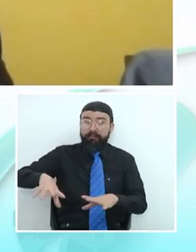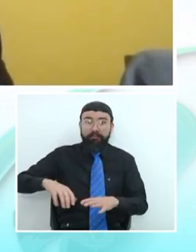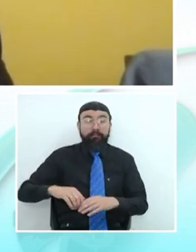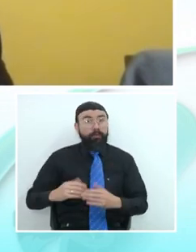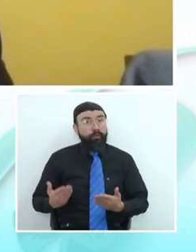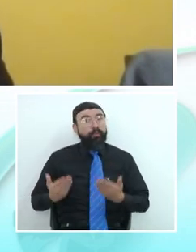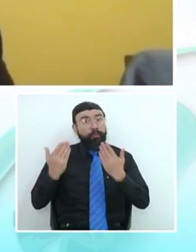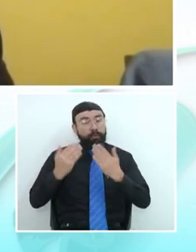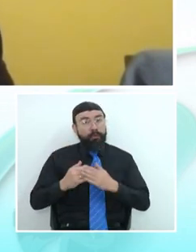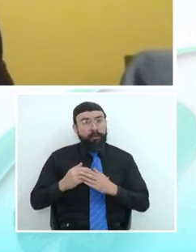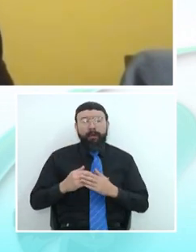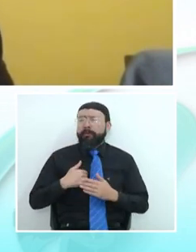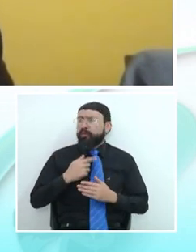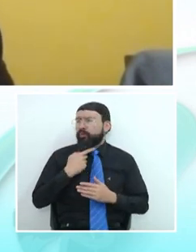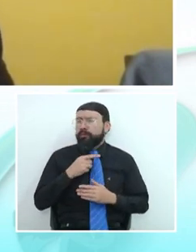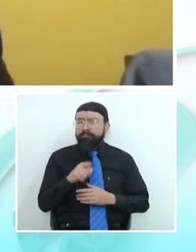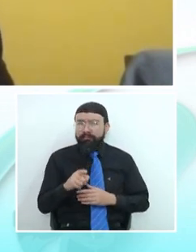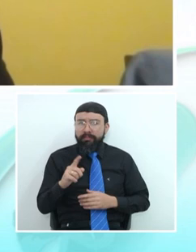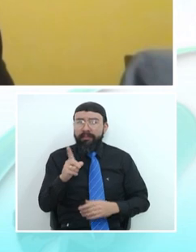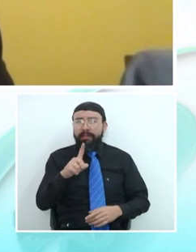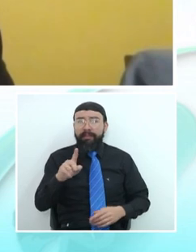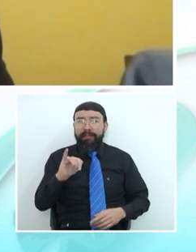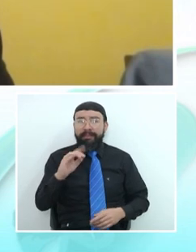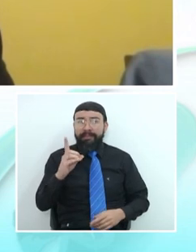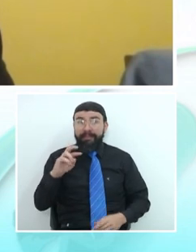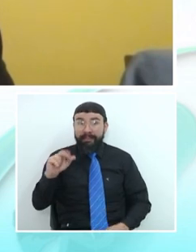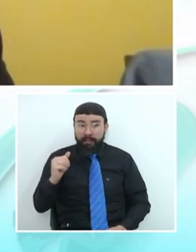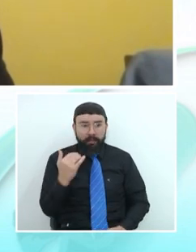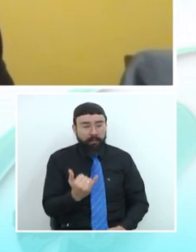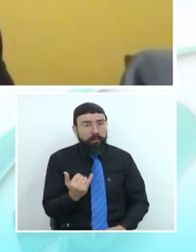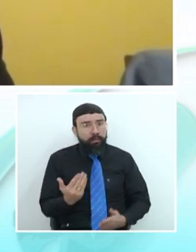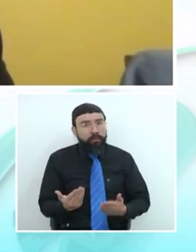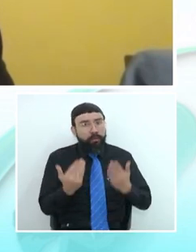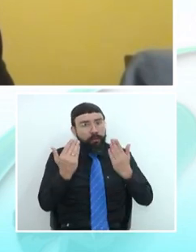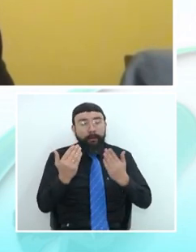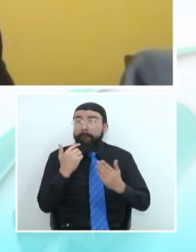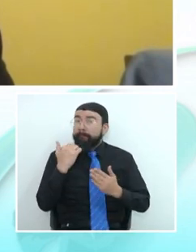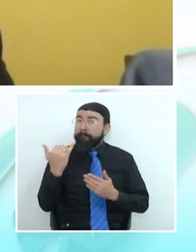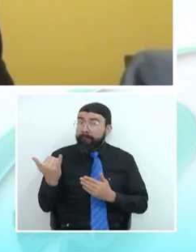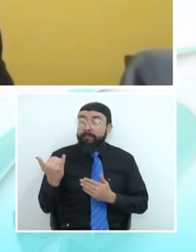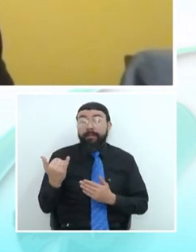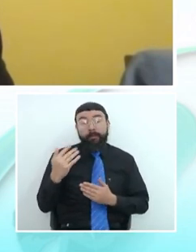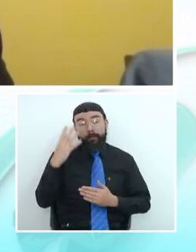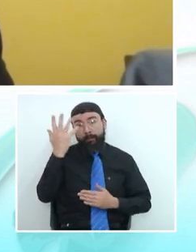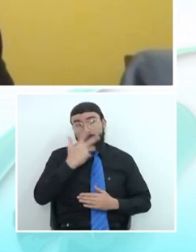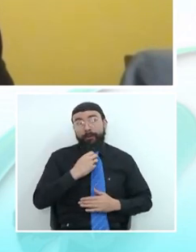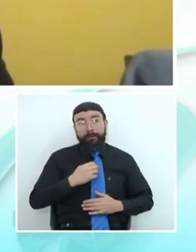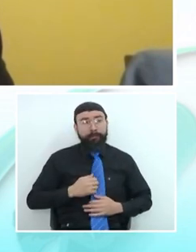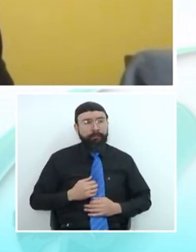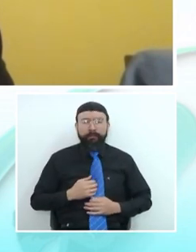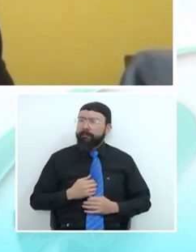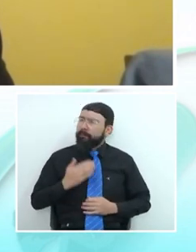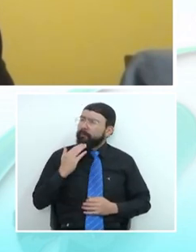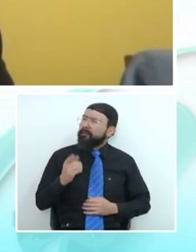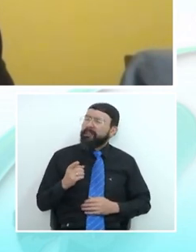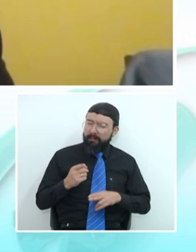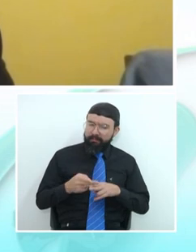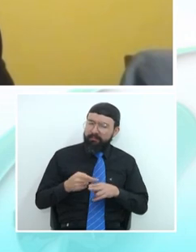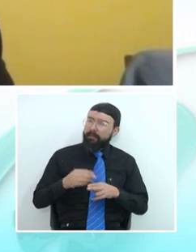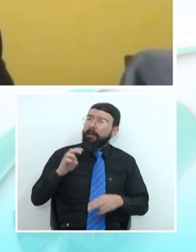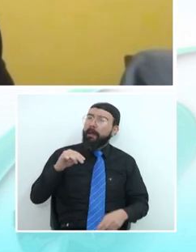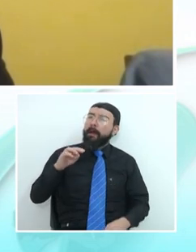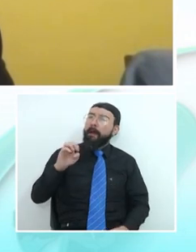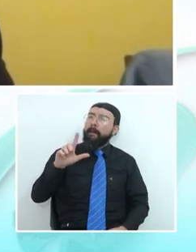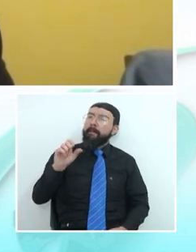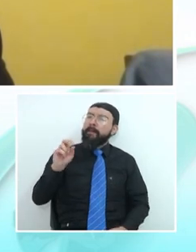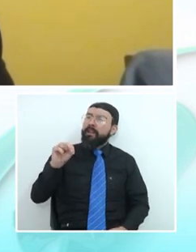quiero muchísimo la sidra o la guatira, que sale en uno de los batidos nuestros de Discovery Home and Health. ¿Y qué tal el melón, el melón